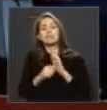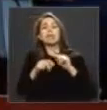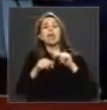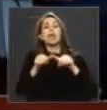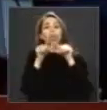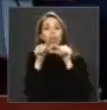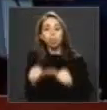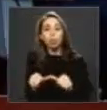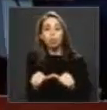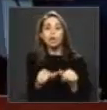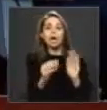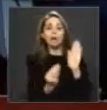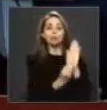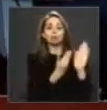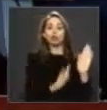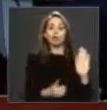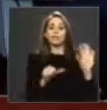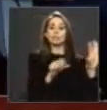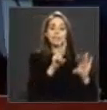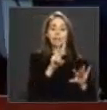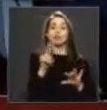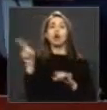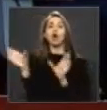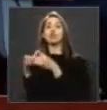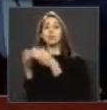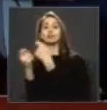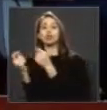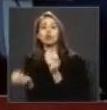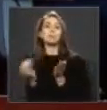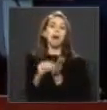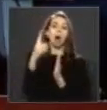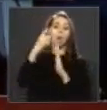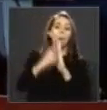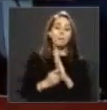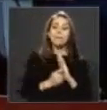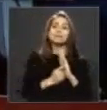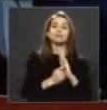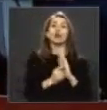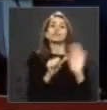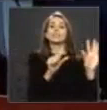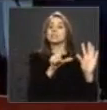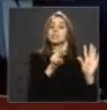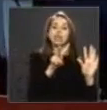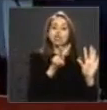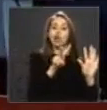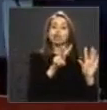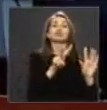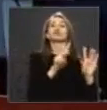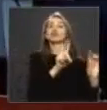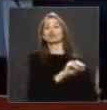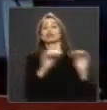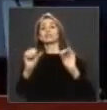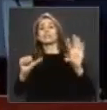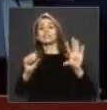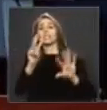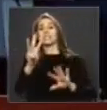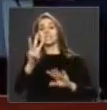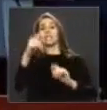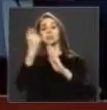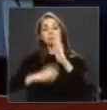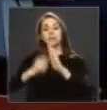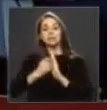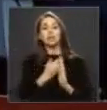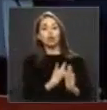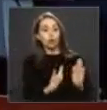porque estaba a 62 y como Economía agregó un mes, son 63. El gobierno va a modificar